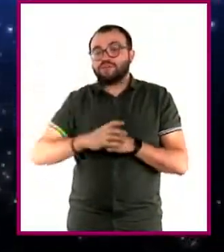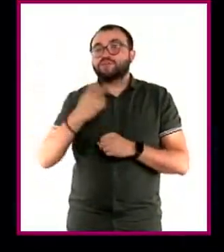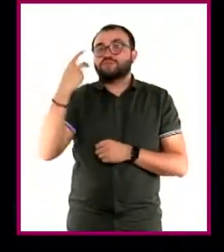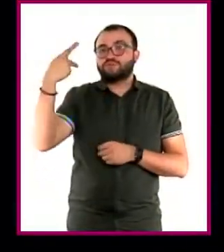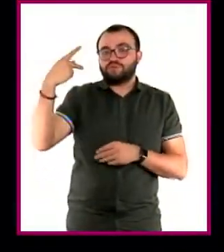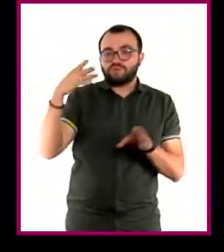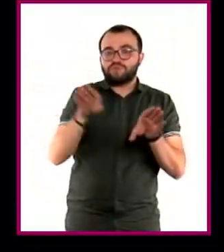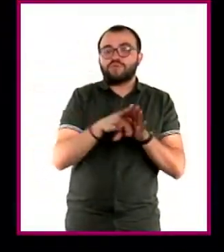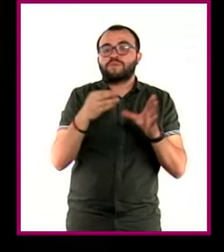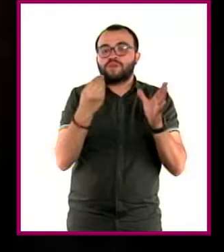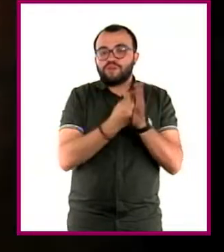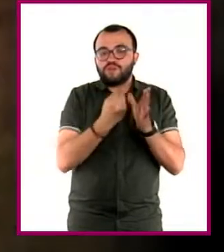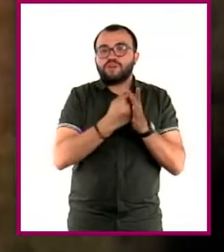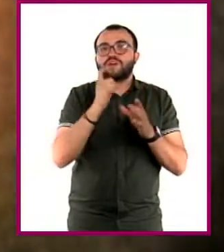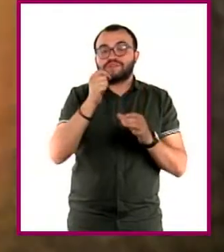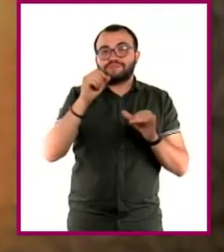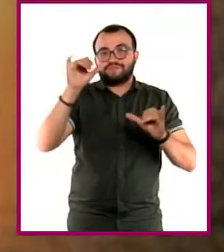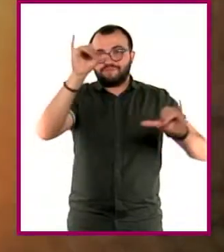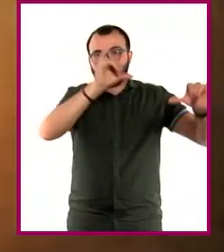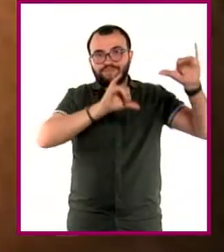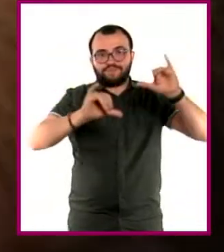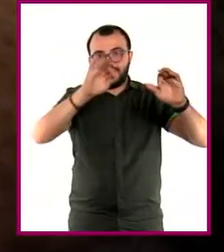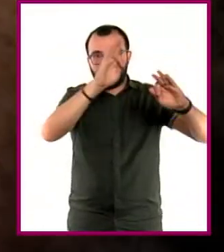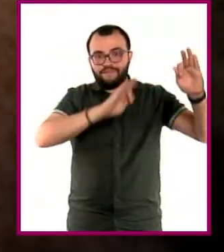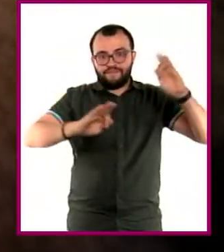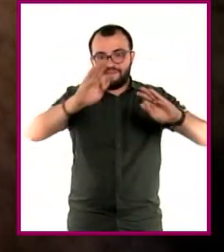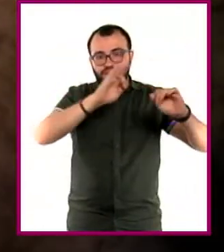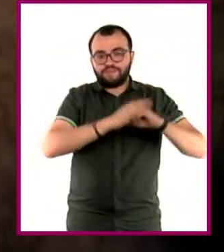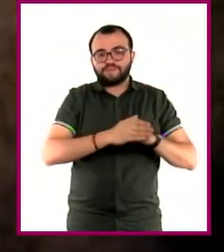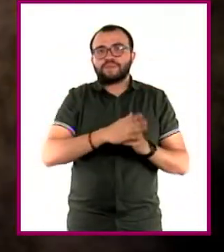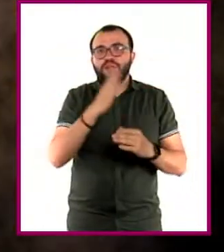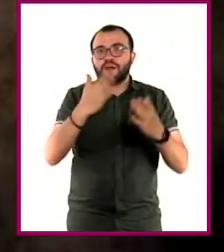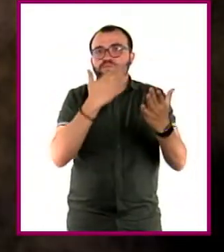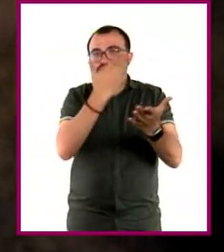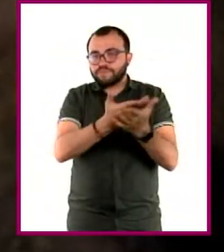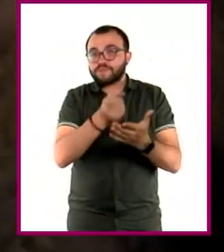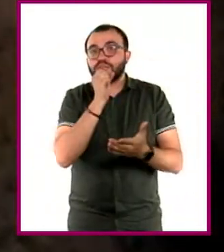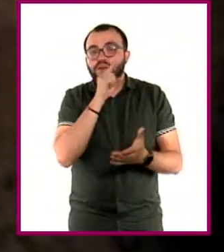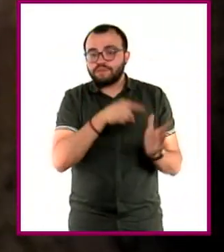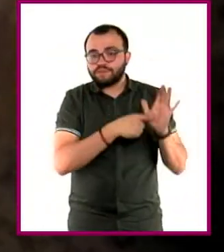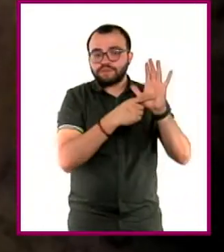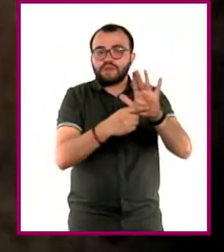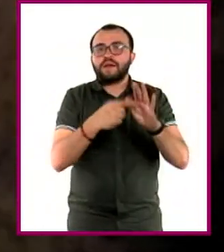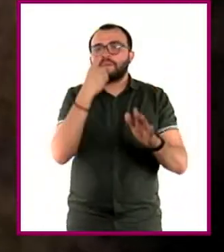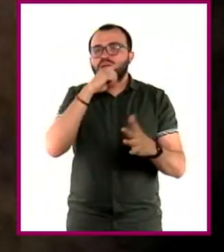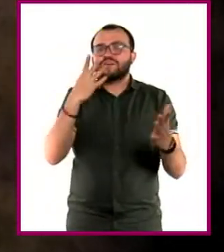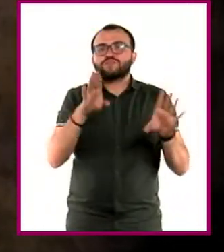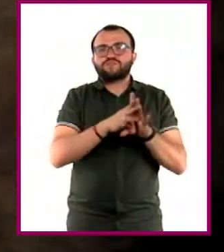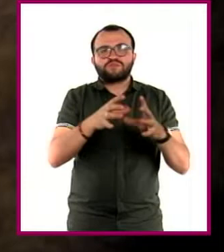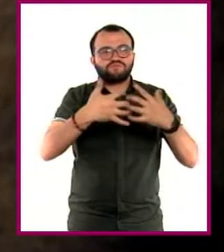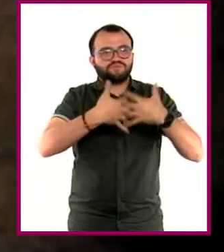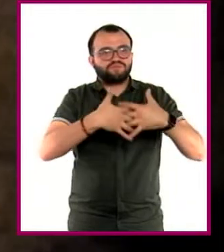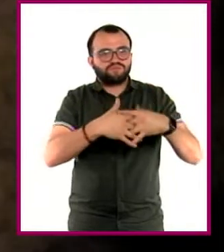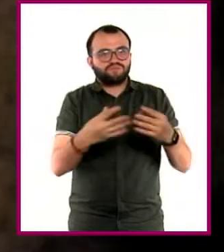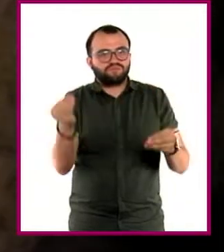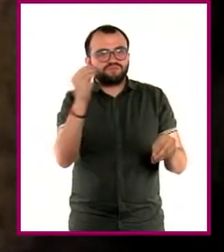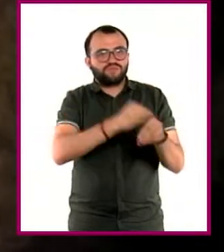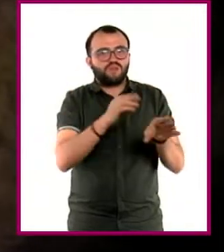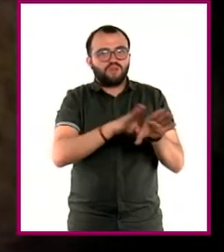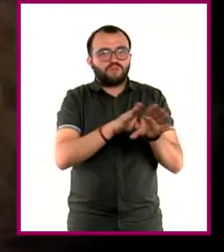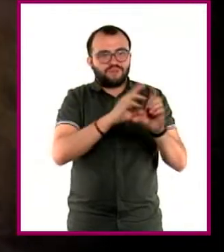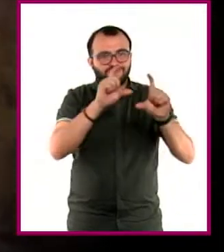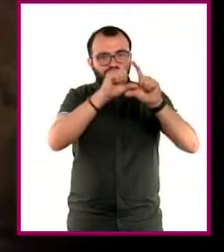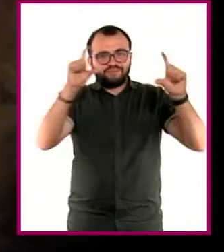disciplina dentro de la astrofísica. Además, propuso que algunas reacciones para producir los elementos más pesados